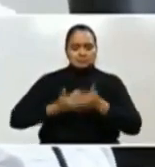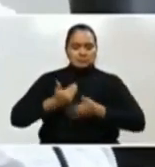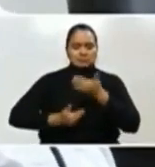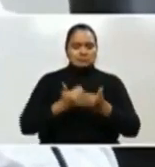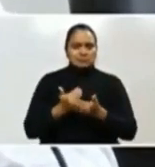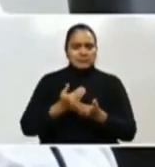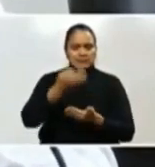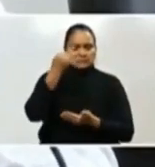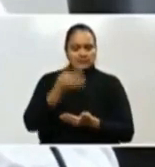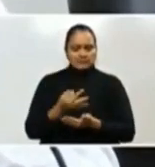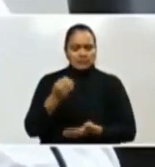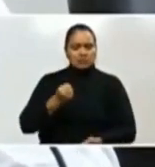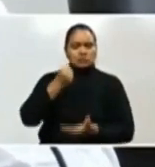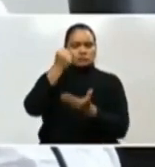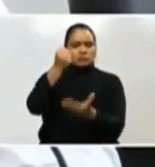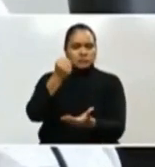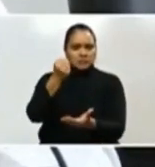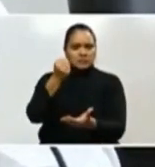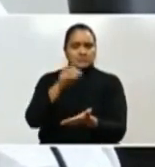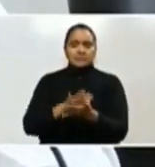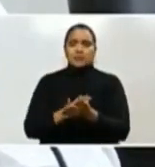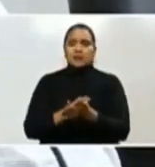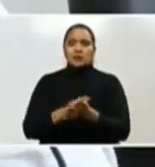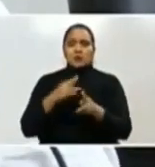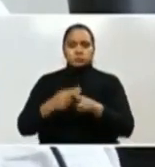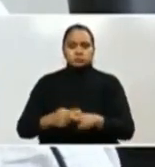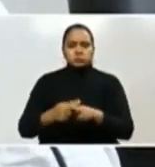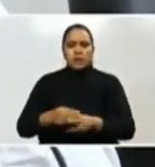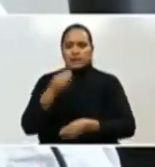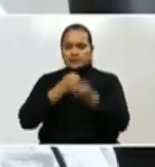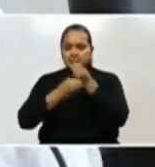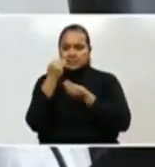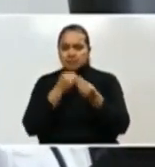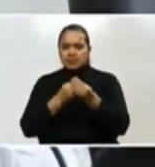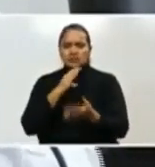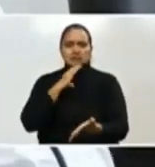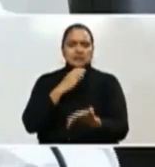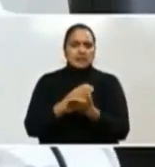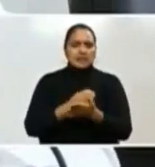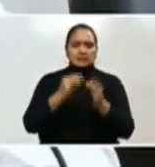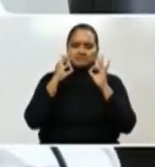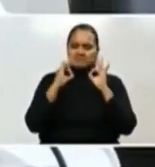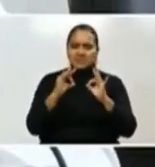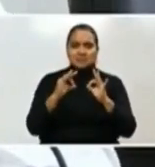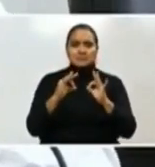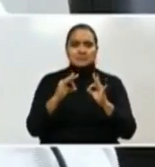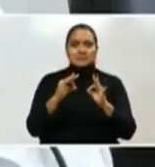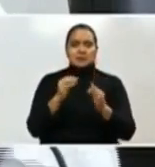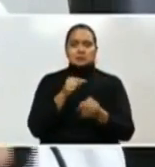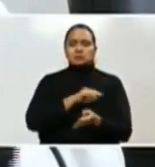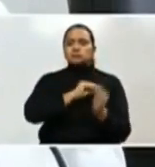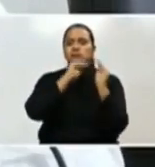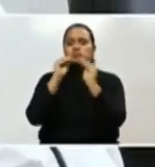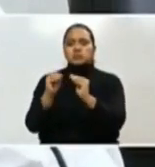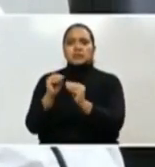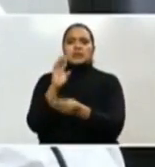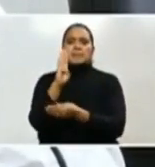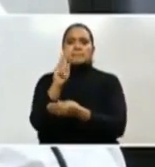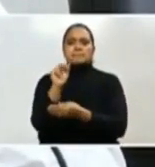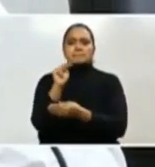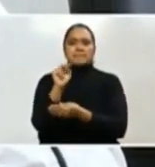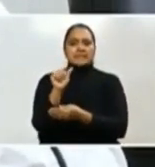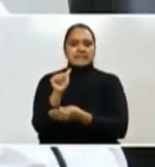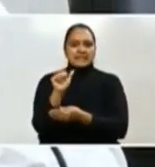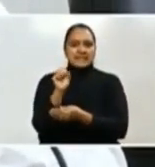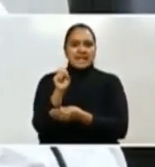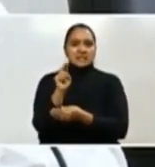aseguramiento de entrega, precio y calidad de los alimentos que los proveedores entregan al Banasupro está cubierto al 100%